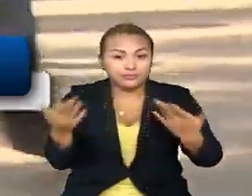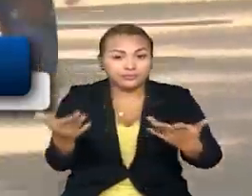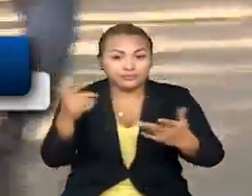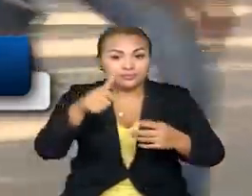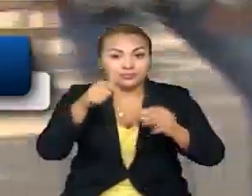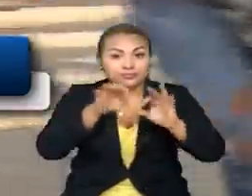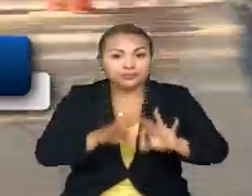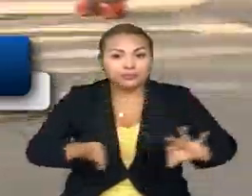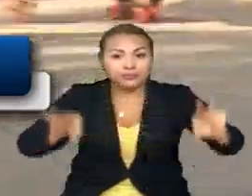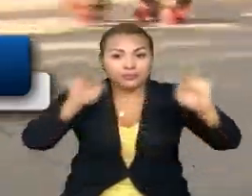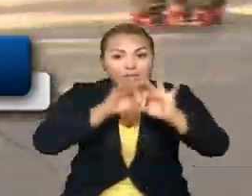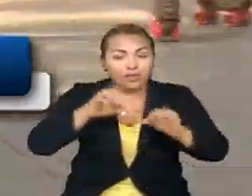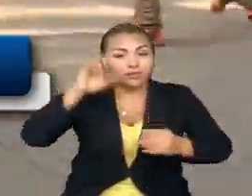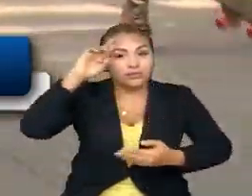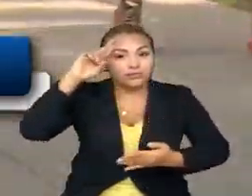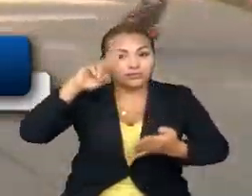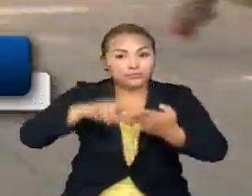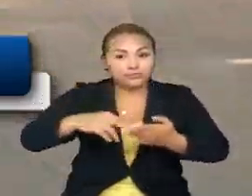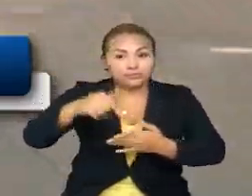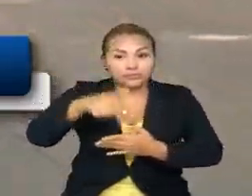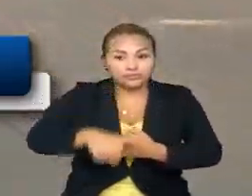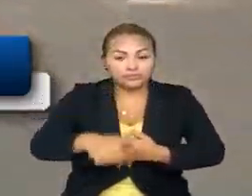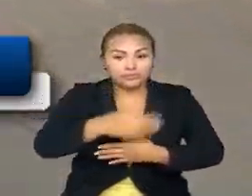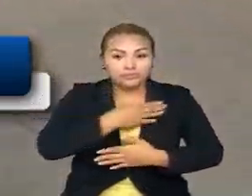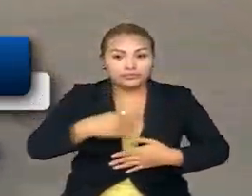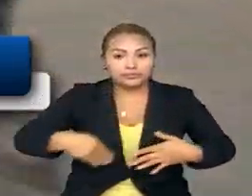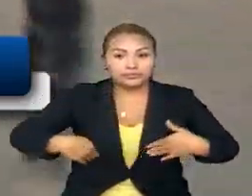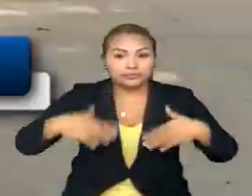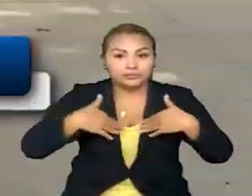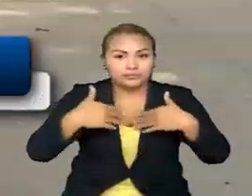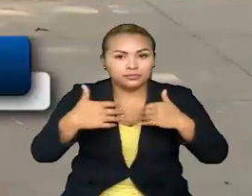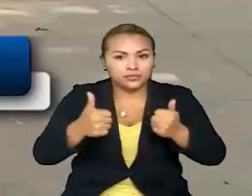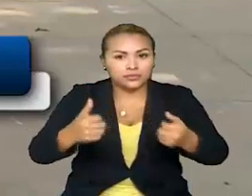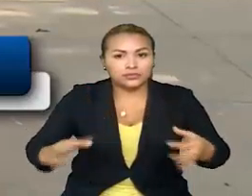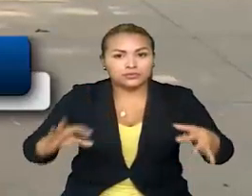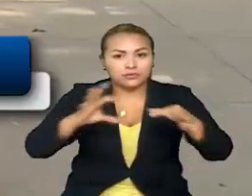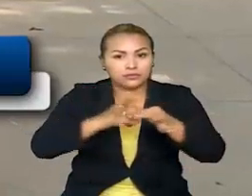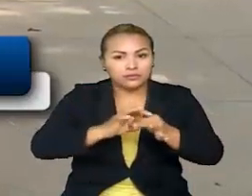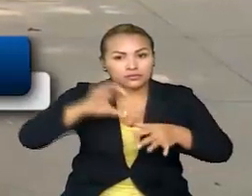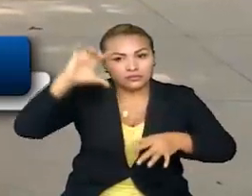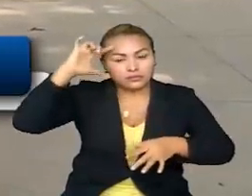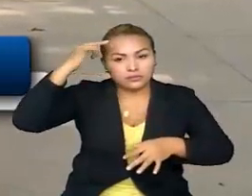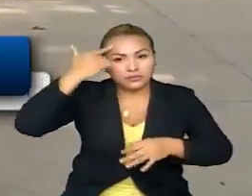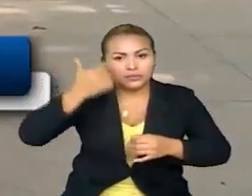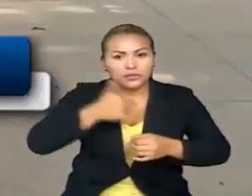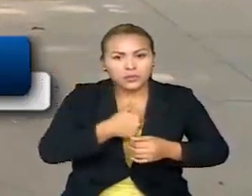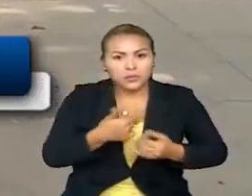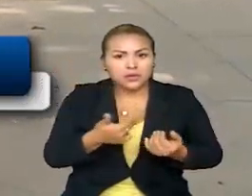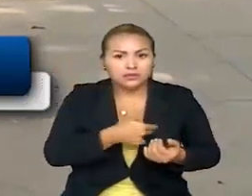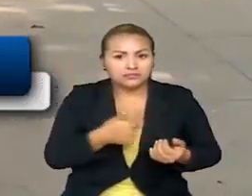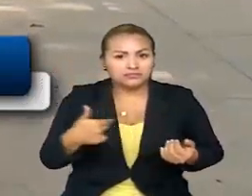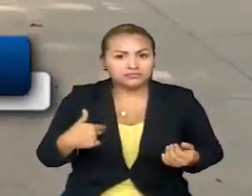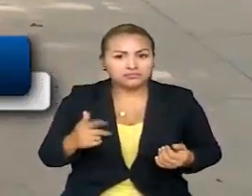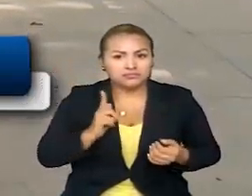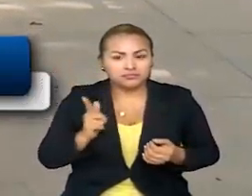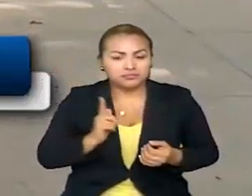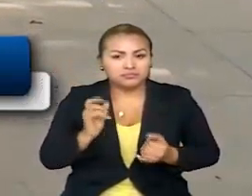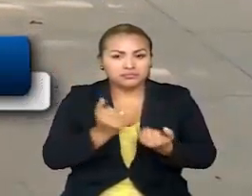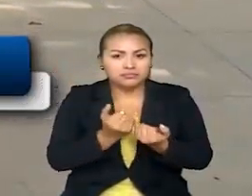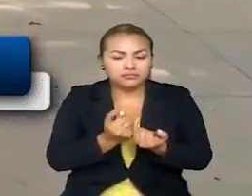recordemos que actualmente el ministerio de salud junto con el gobierno aplica la medicina preventiva la medicina preventiva que viene a ser muchísimo más barata